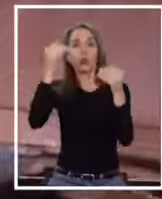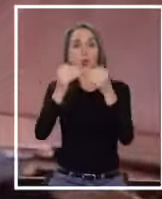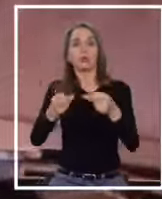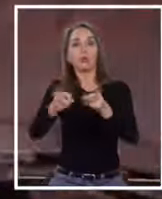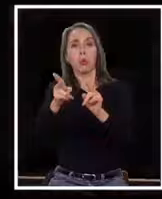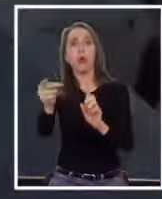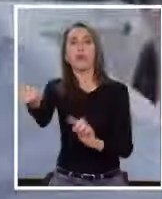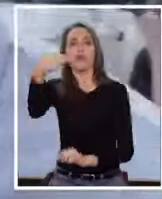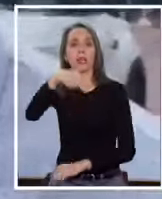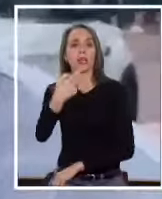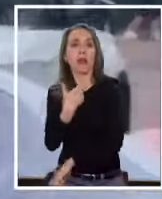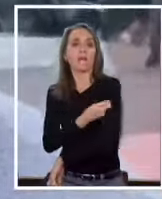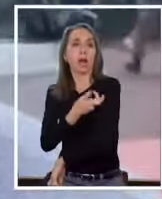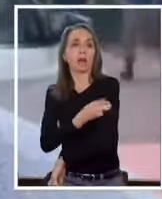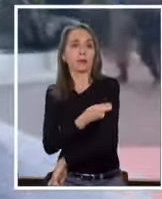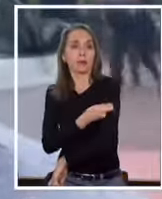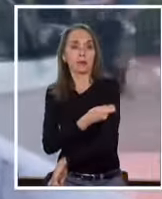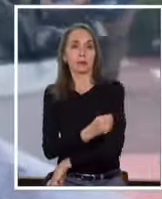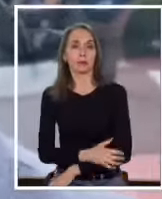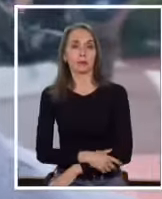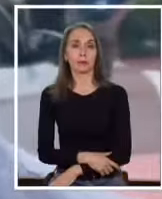vacuna.